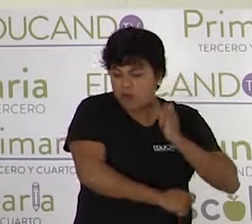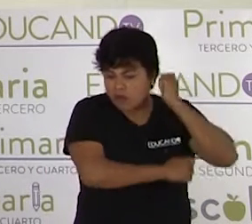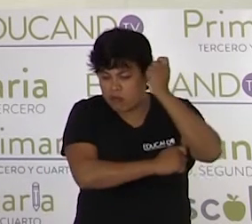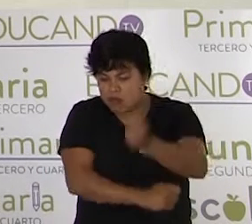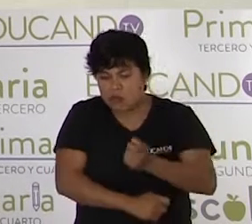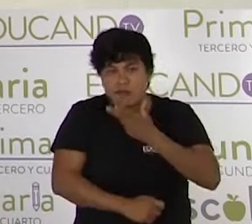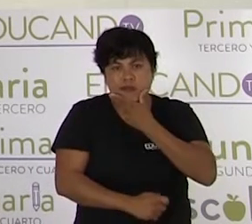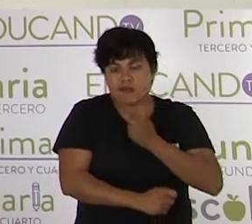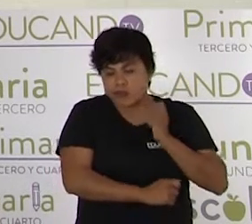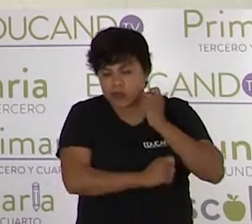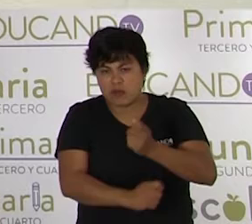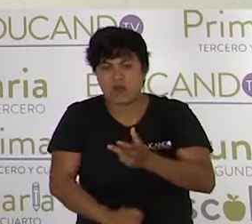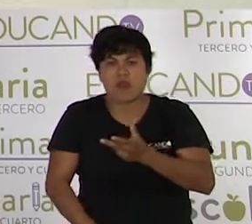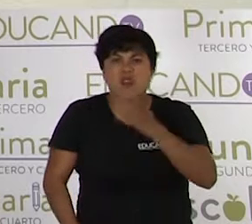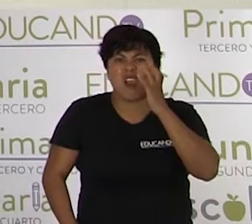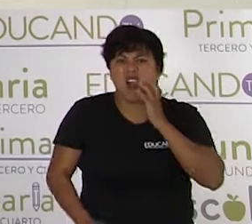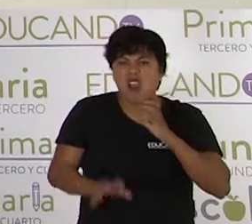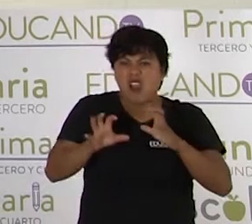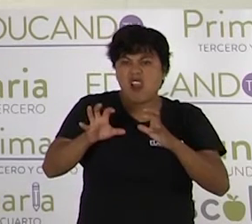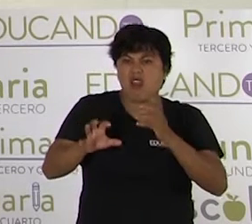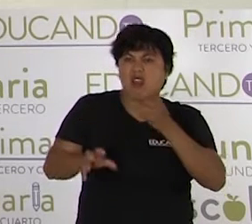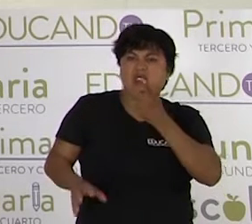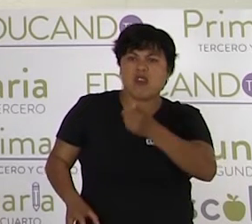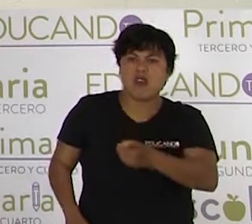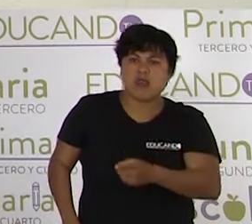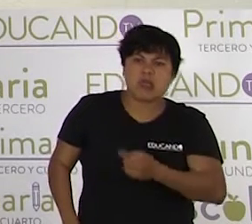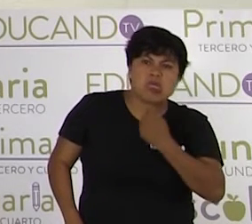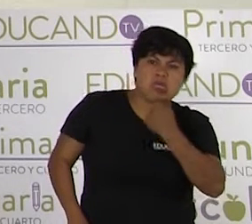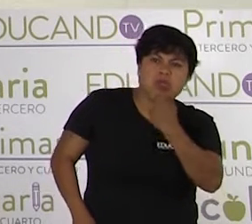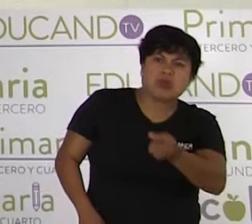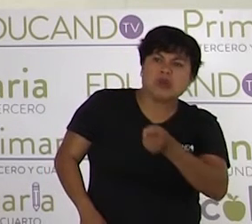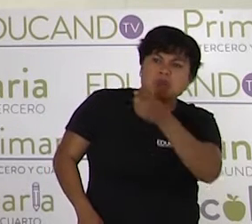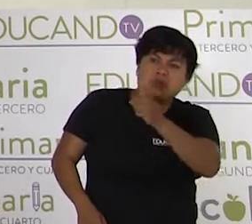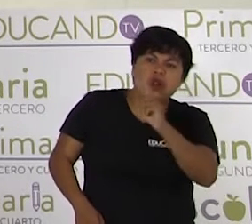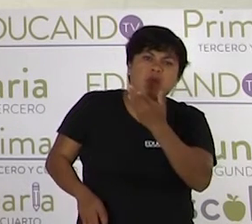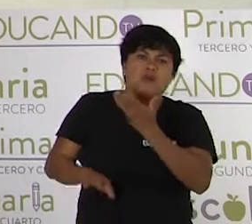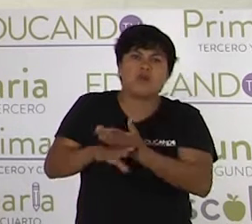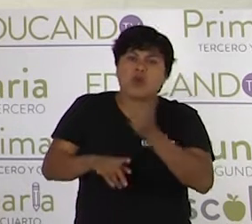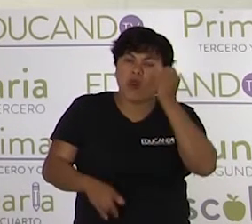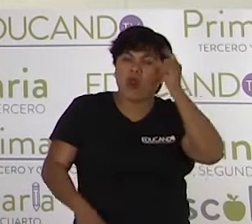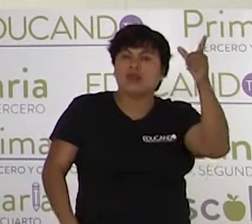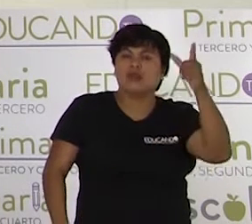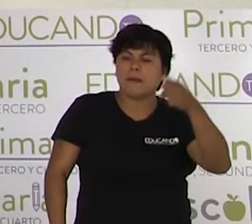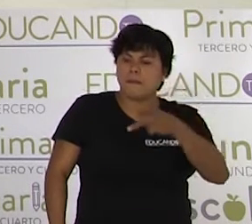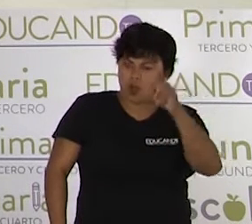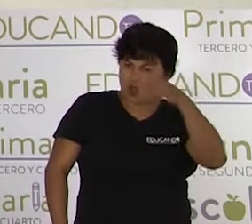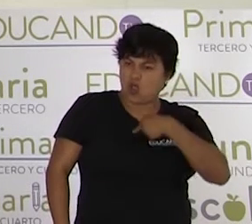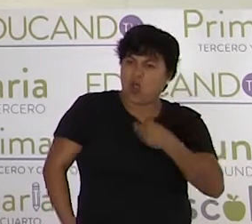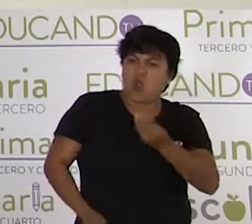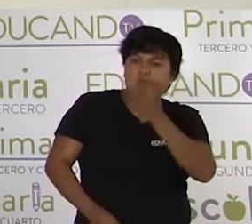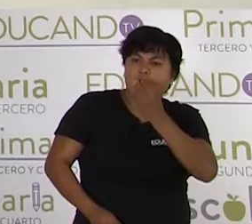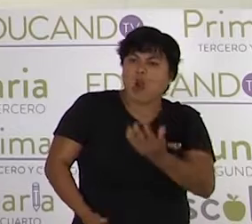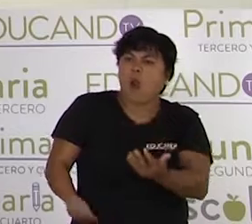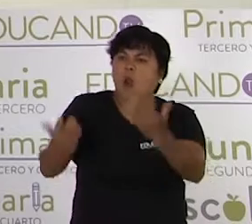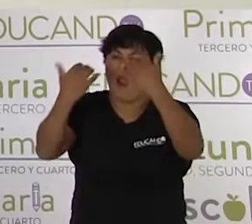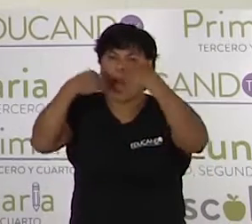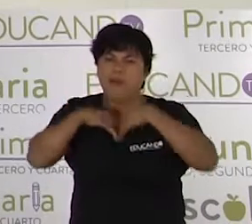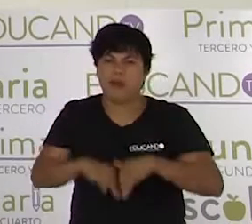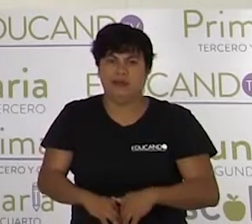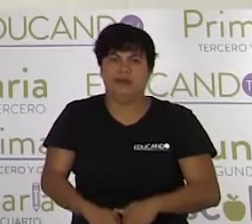Con tono feroz le dijo, cuenta que eres muy listo, pero te voy a comer.